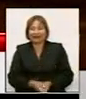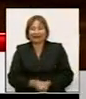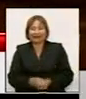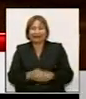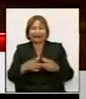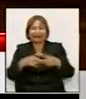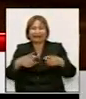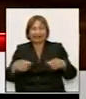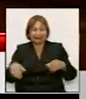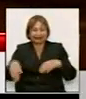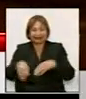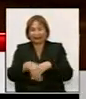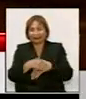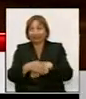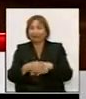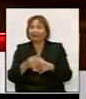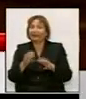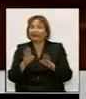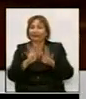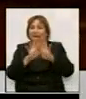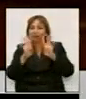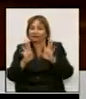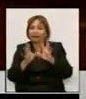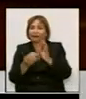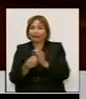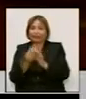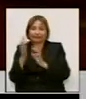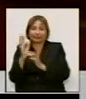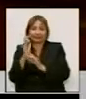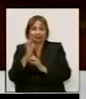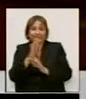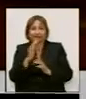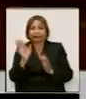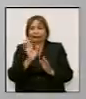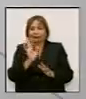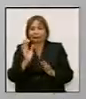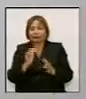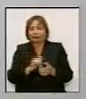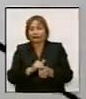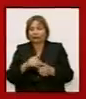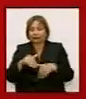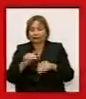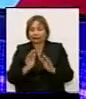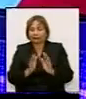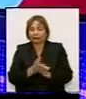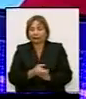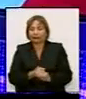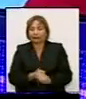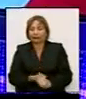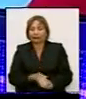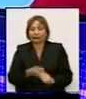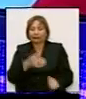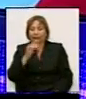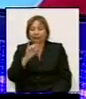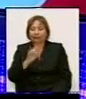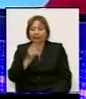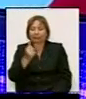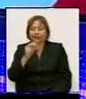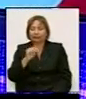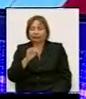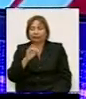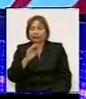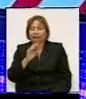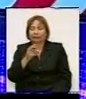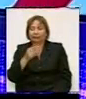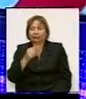de los Pasos Perdidos, donde se levantó una capilla ardiente y ya se despide el féretro de Juan Inchausti,